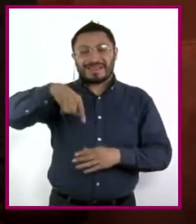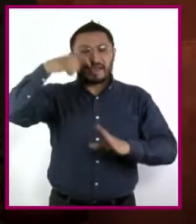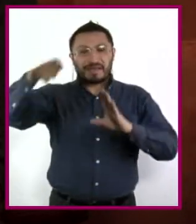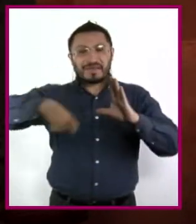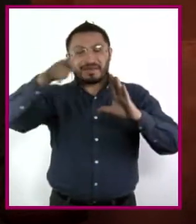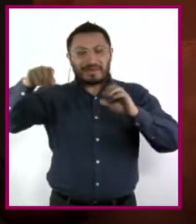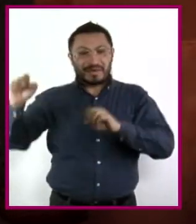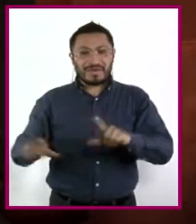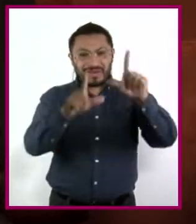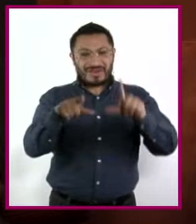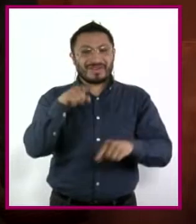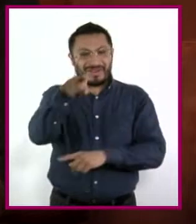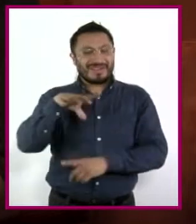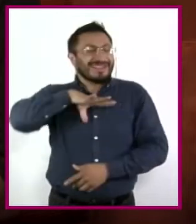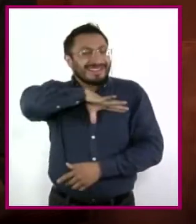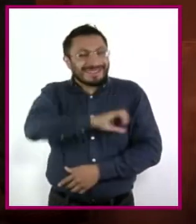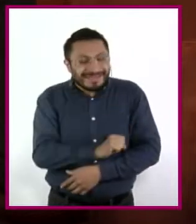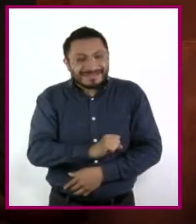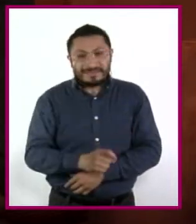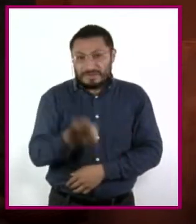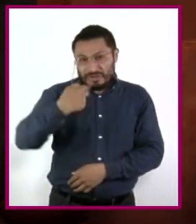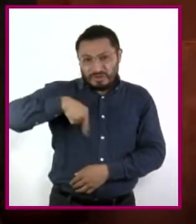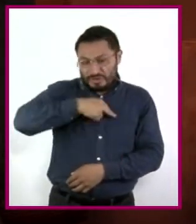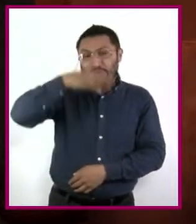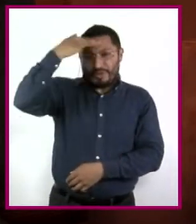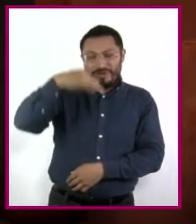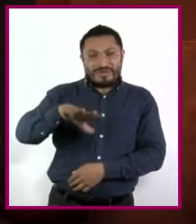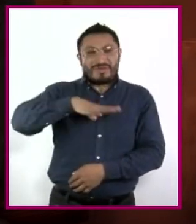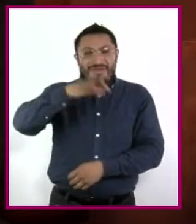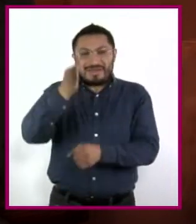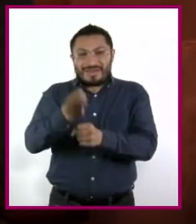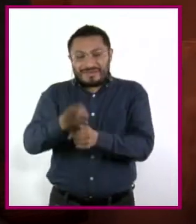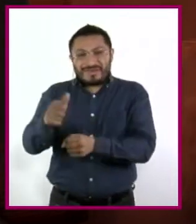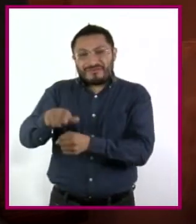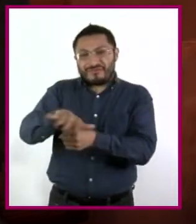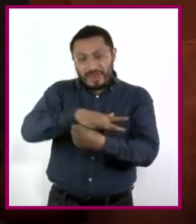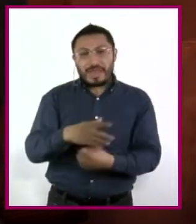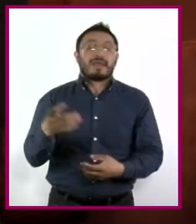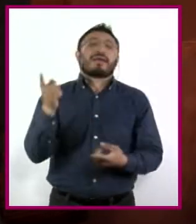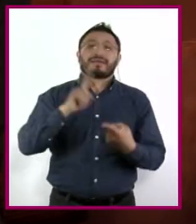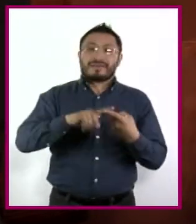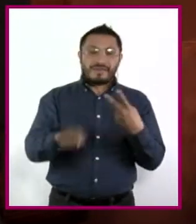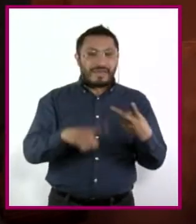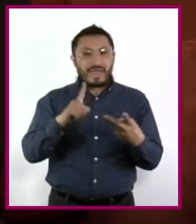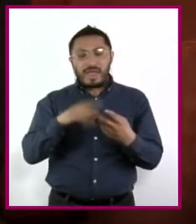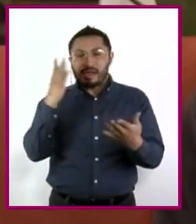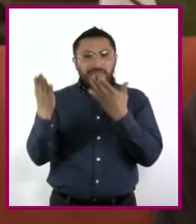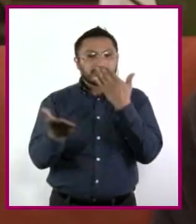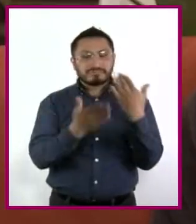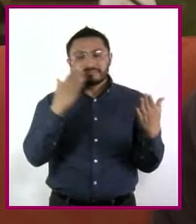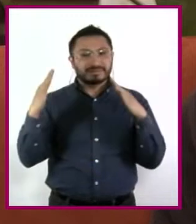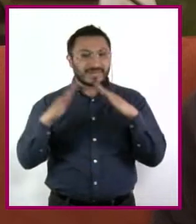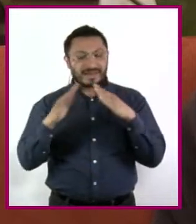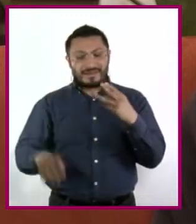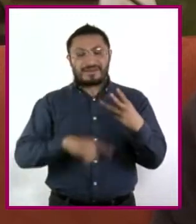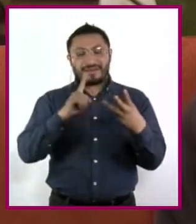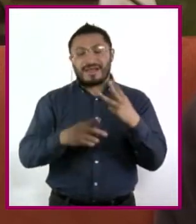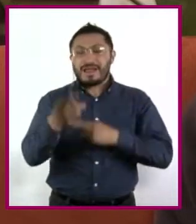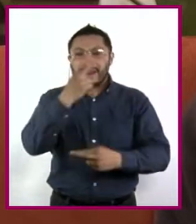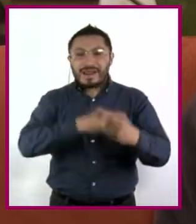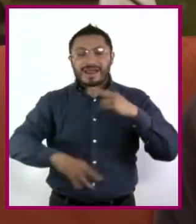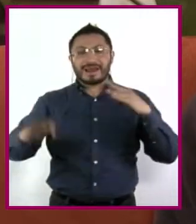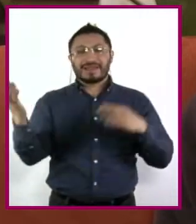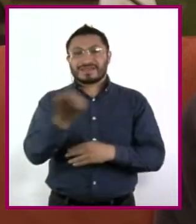favorito. ¿Cómo sabemos que la pandemia, más el estudio en casa, más el regreso a clases de algunos, más los